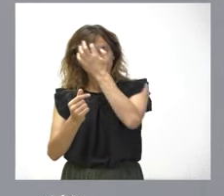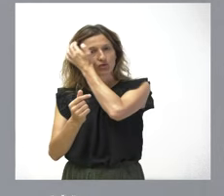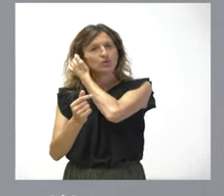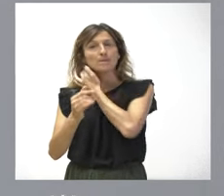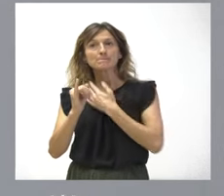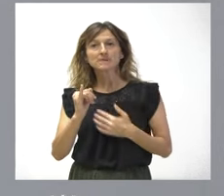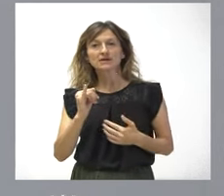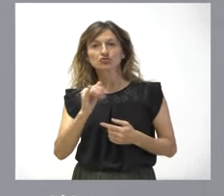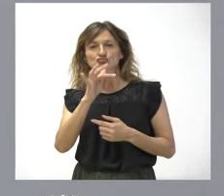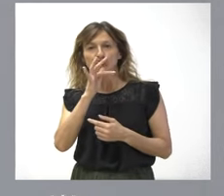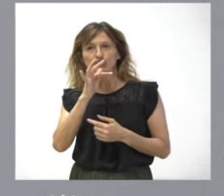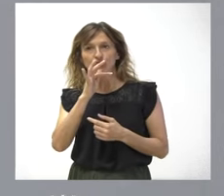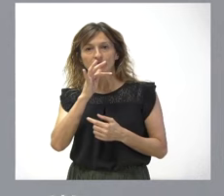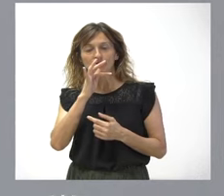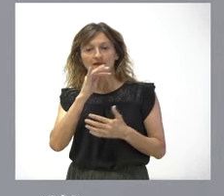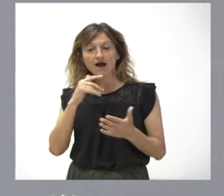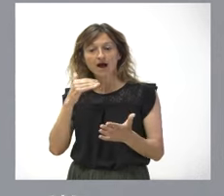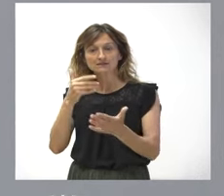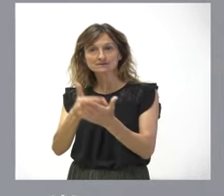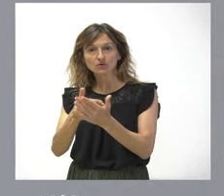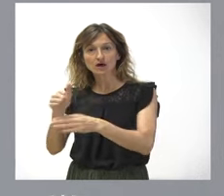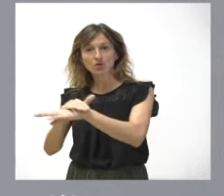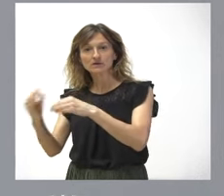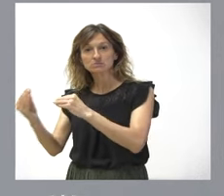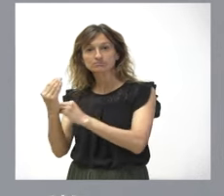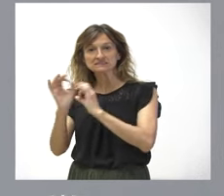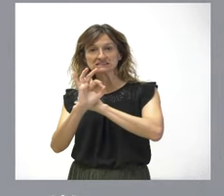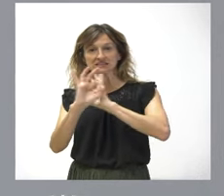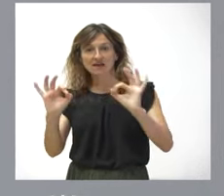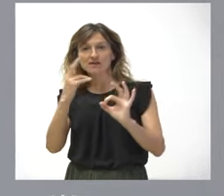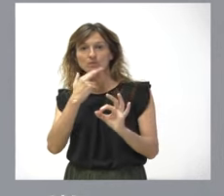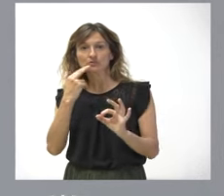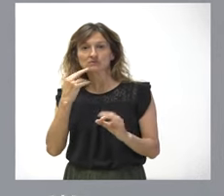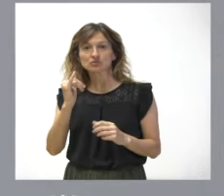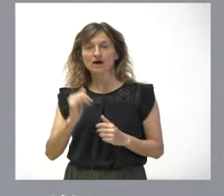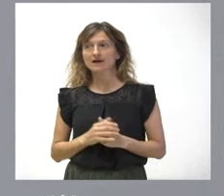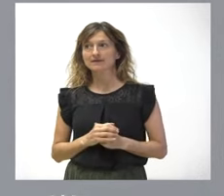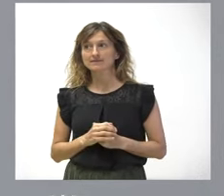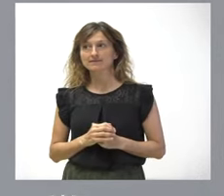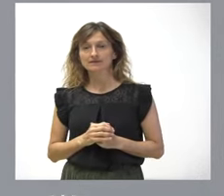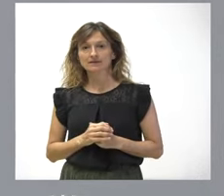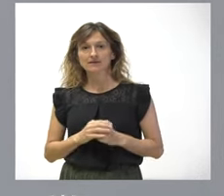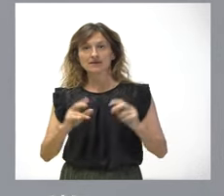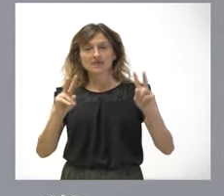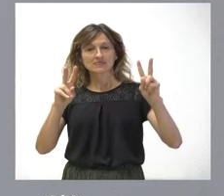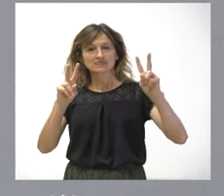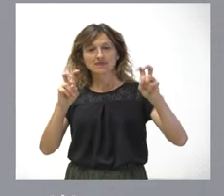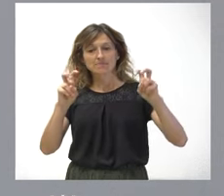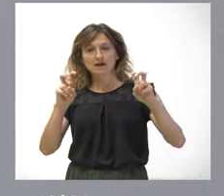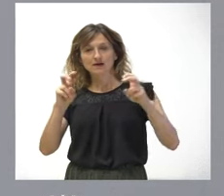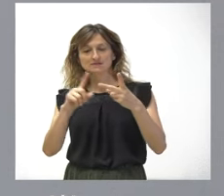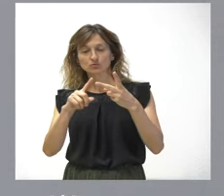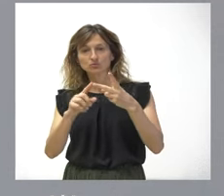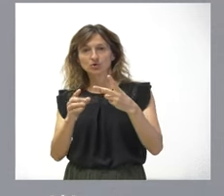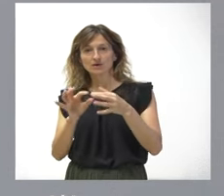obteniendo todavía al día de hoy cantidad alguna del gobierno que se ha comprometido la segunda de las cuestiones también tiene que ver con la primera la mayor